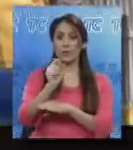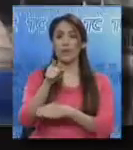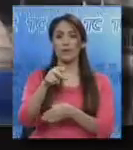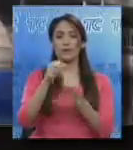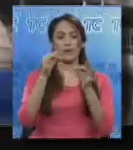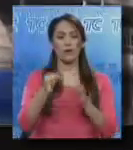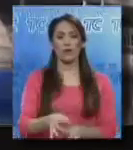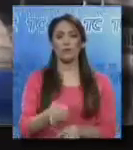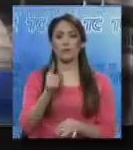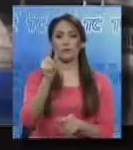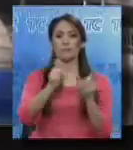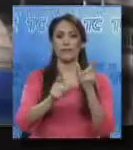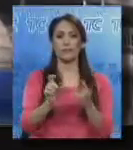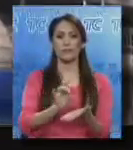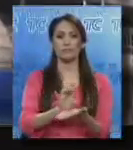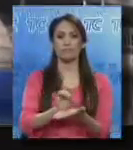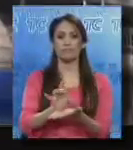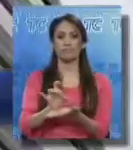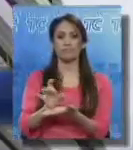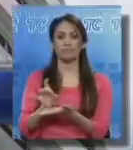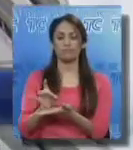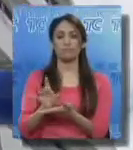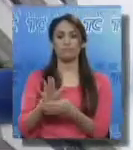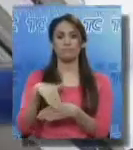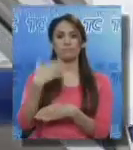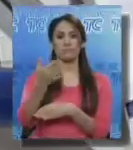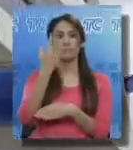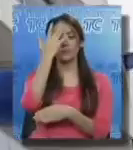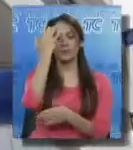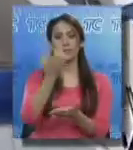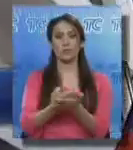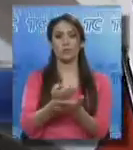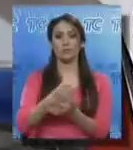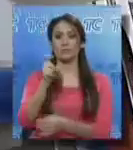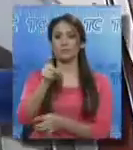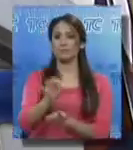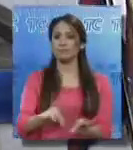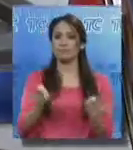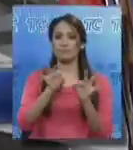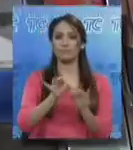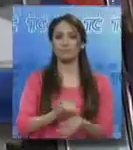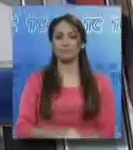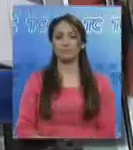confirmaron recortes de personal como parte de los reajustes económicos de dicha institución.